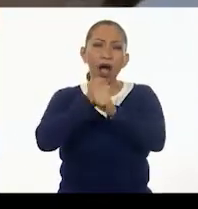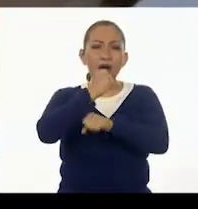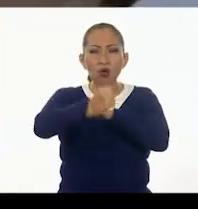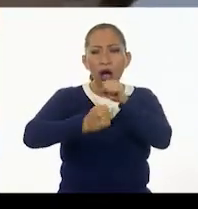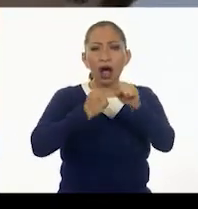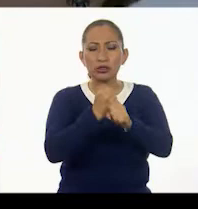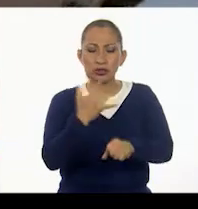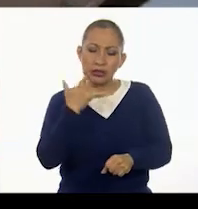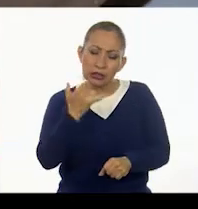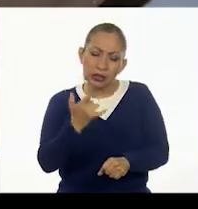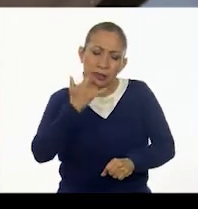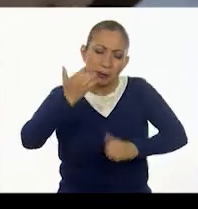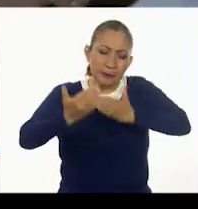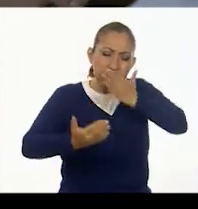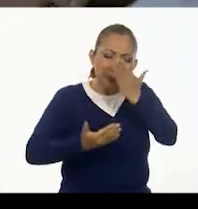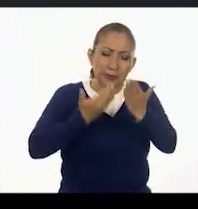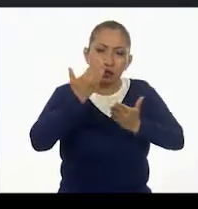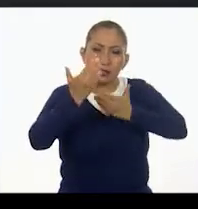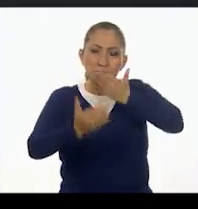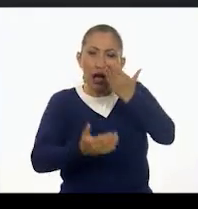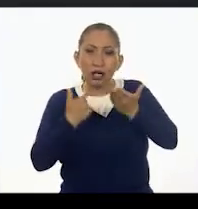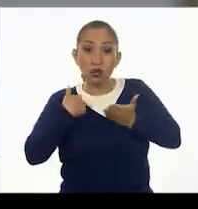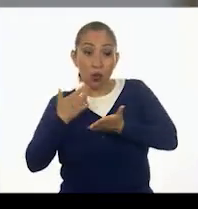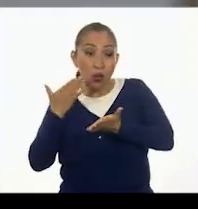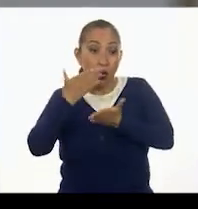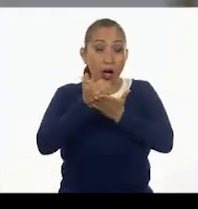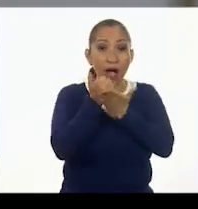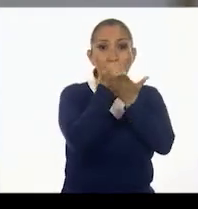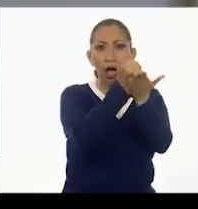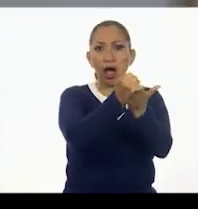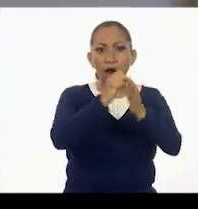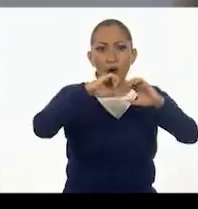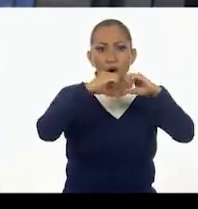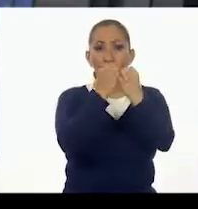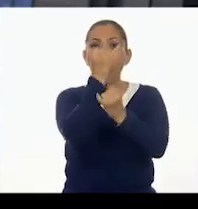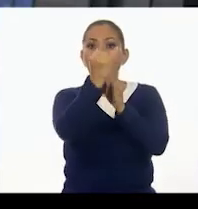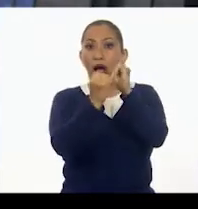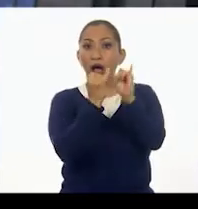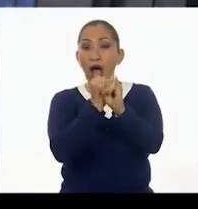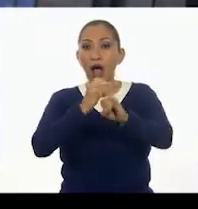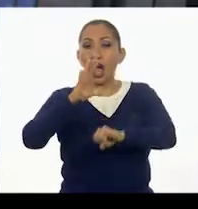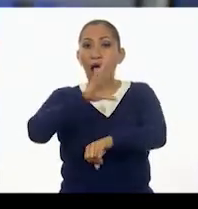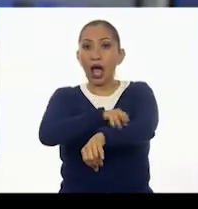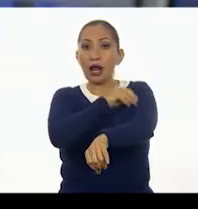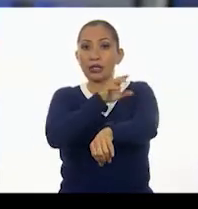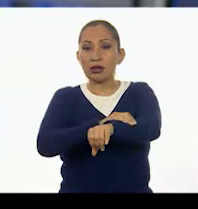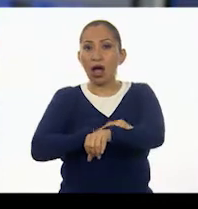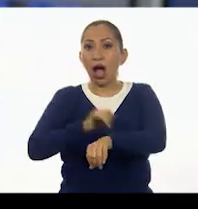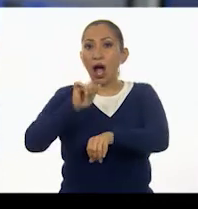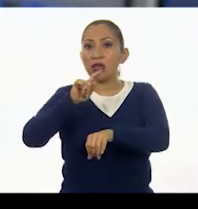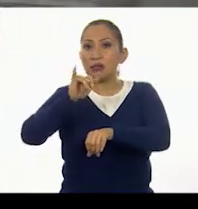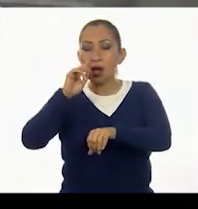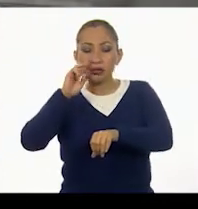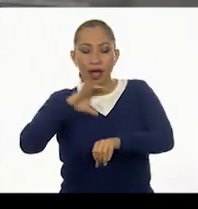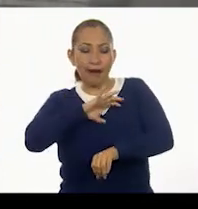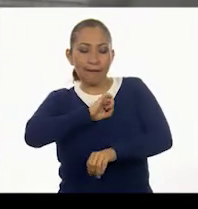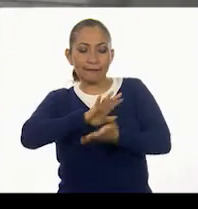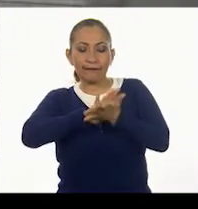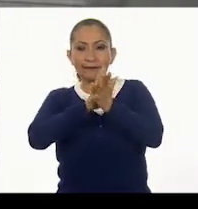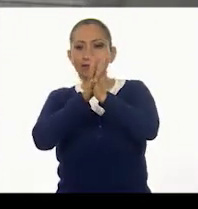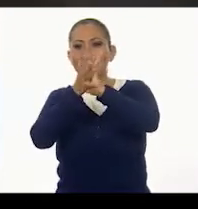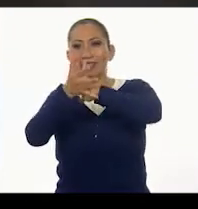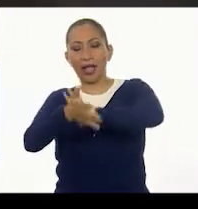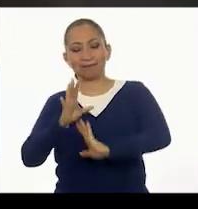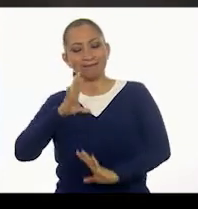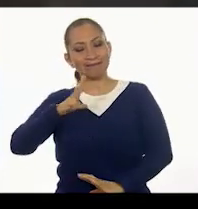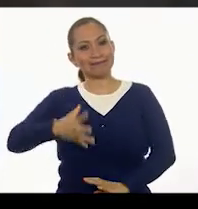mi esfuerzo y mi estudio me llevaron a colaborar en el Organismo Internacional de Energía Atómica, convirtiendo mi pasión en